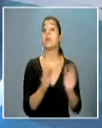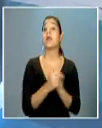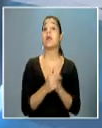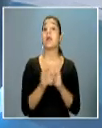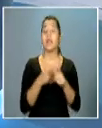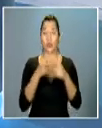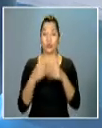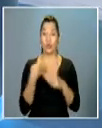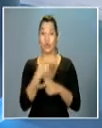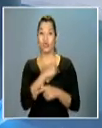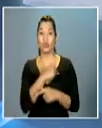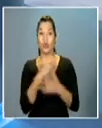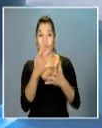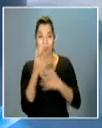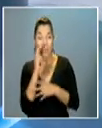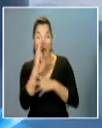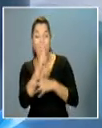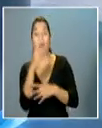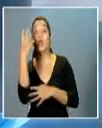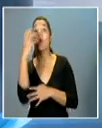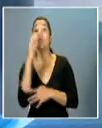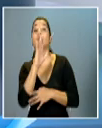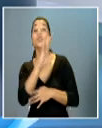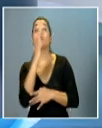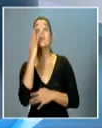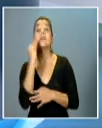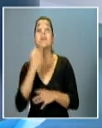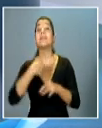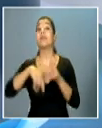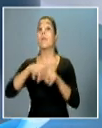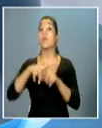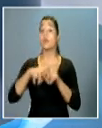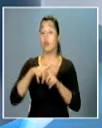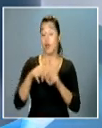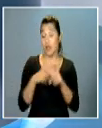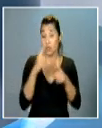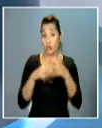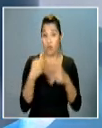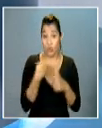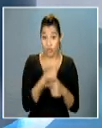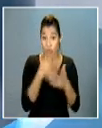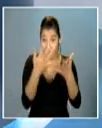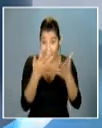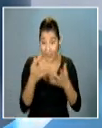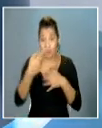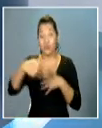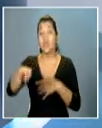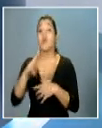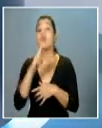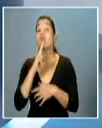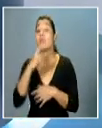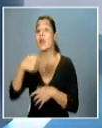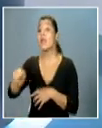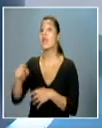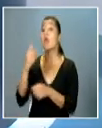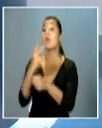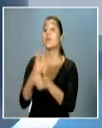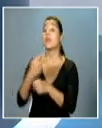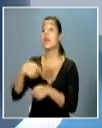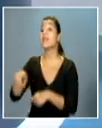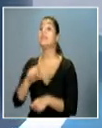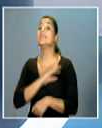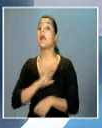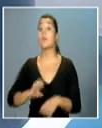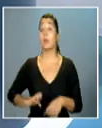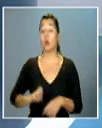nosotros ver hacia Colombia y la experiencia positiva que ellos tuvieron de reversión de la inseguridad, más bien vamos camino hacia Honduras, hacia Guatemala, hacia El Salvador. Hay